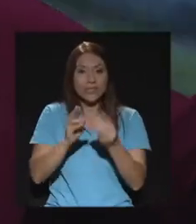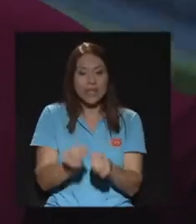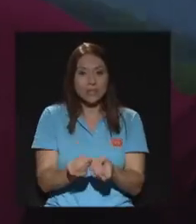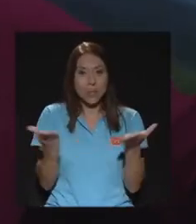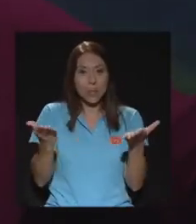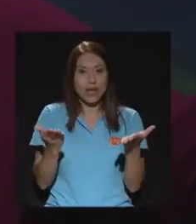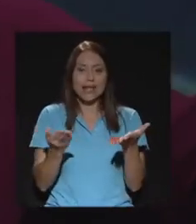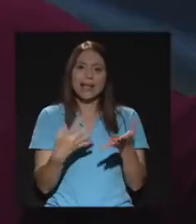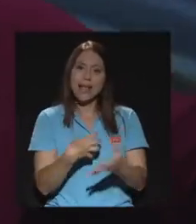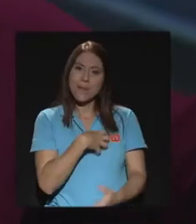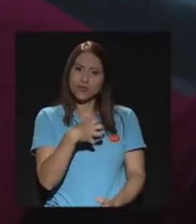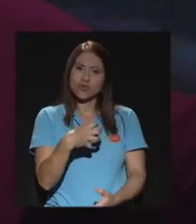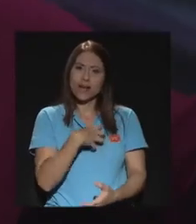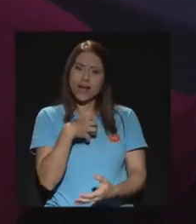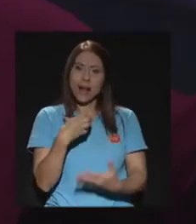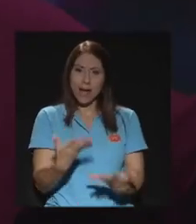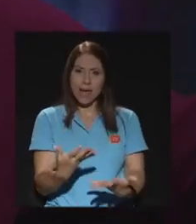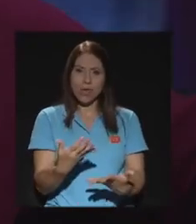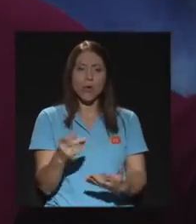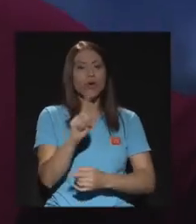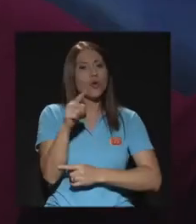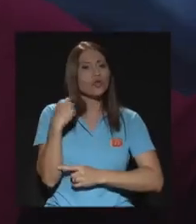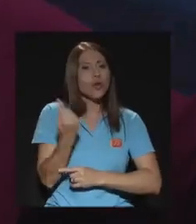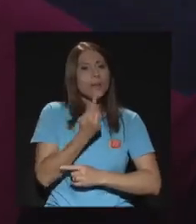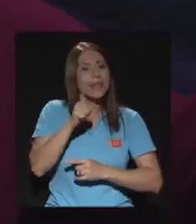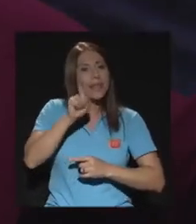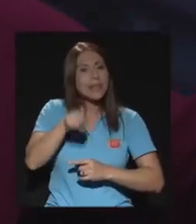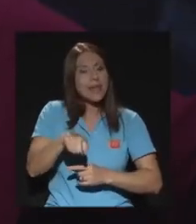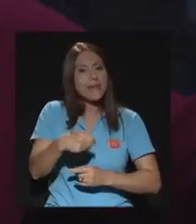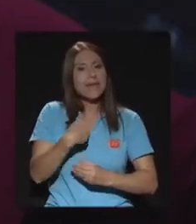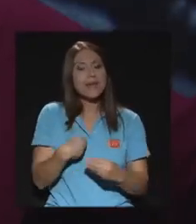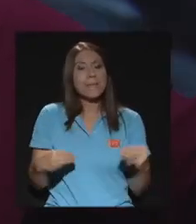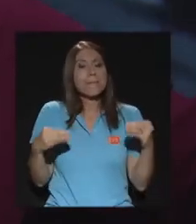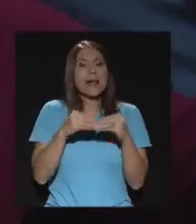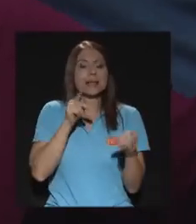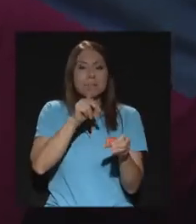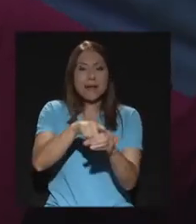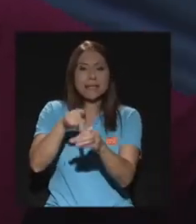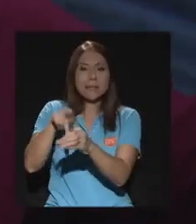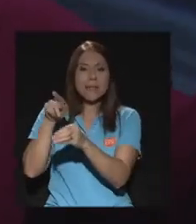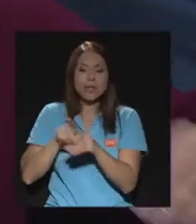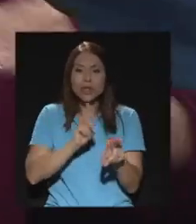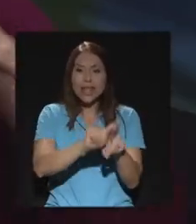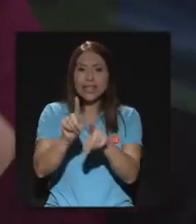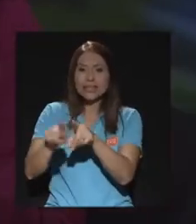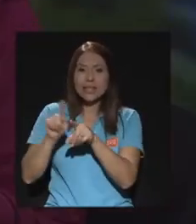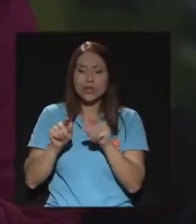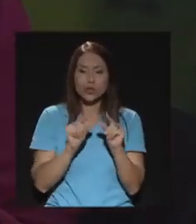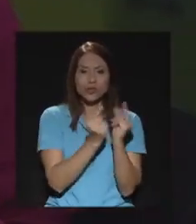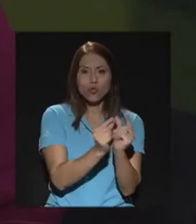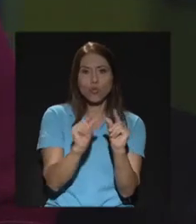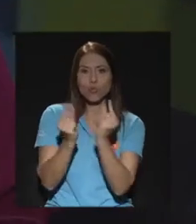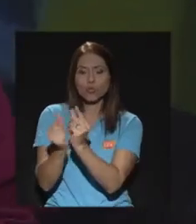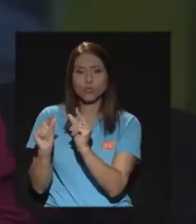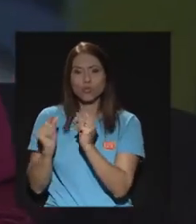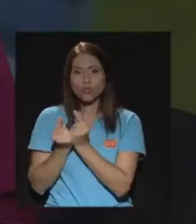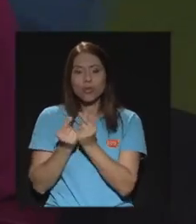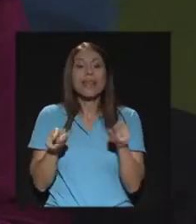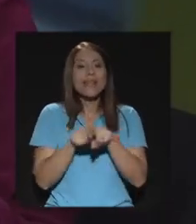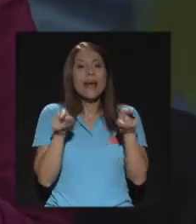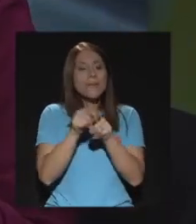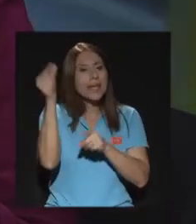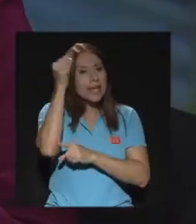este debate es que no solo debe existir una mayor participación de distintos sectores, sino que el Estado costarricense